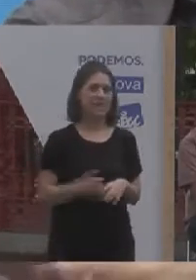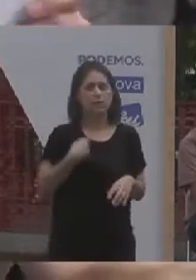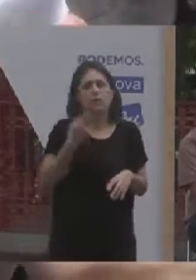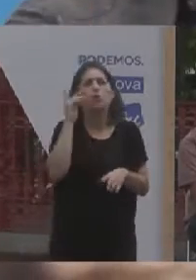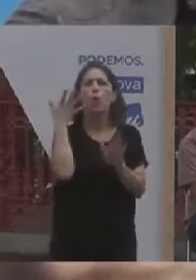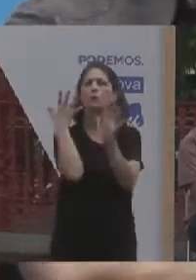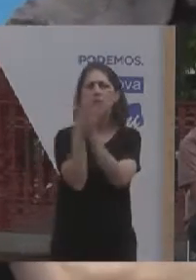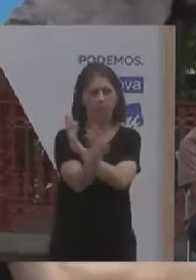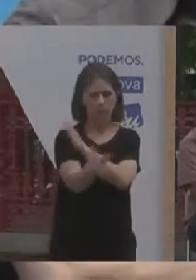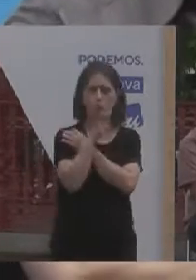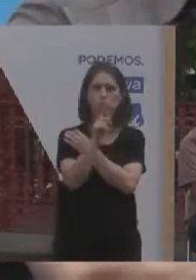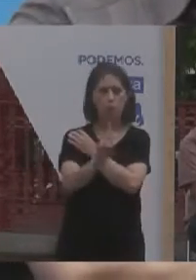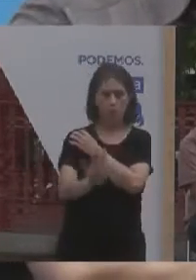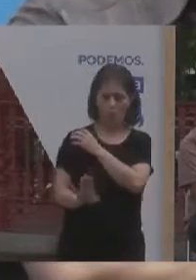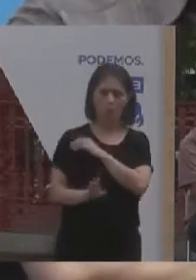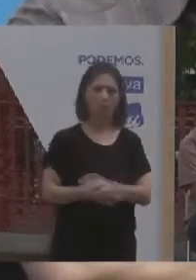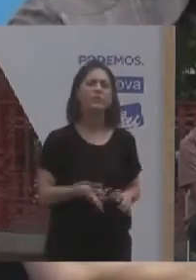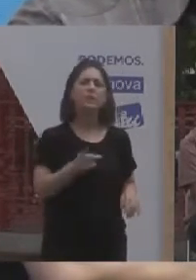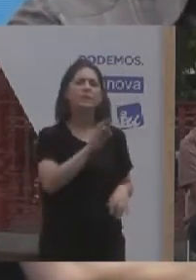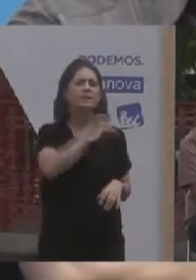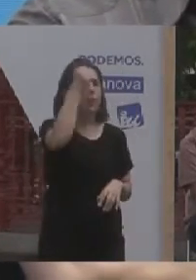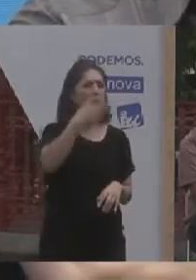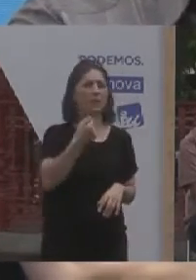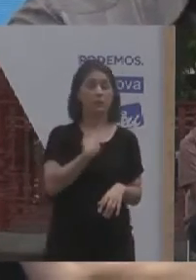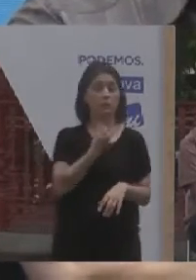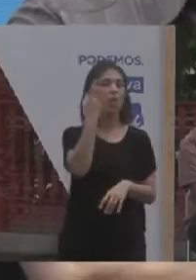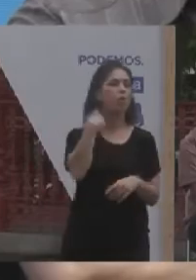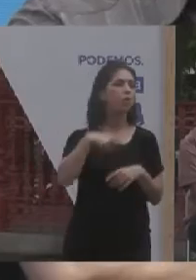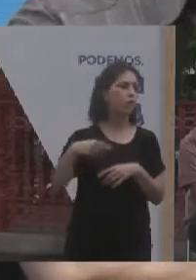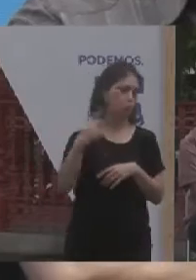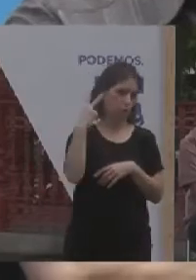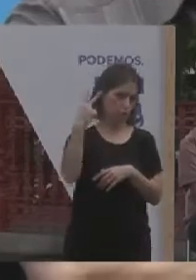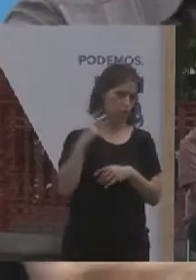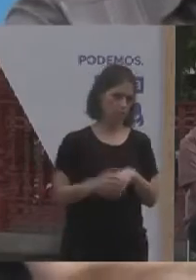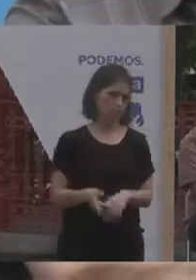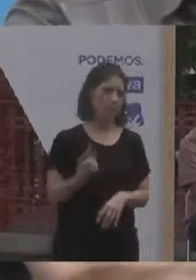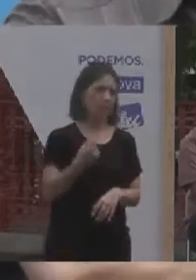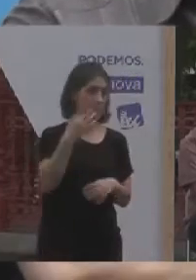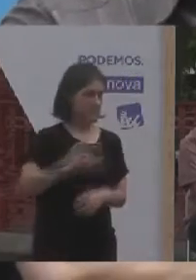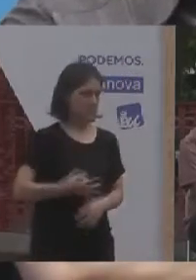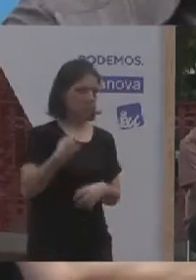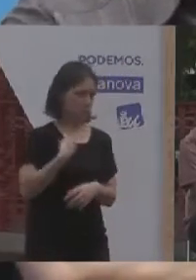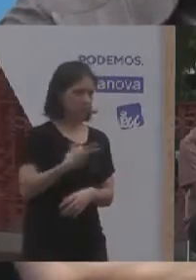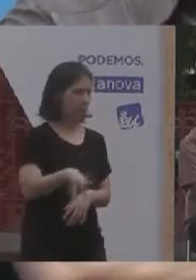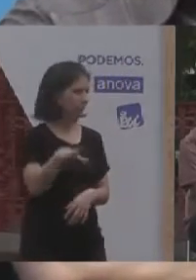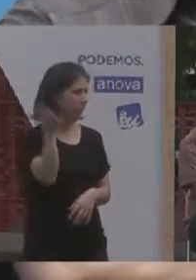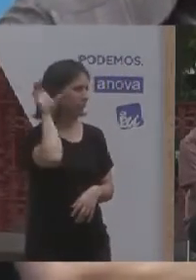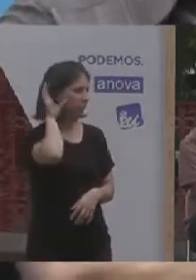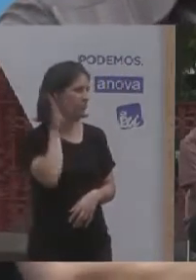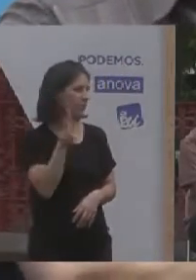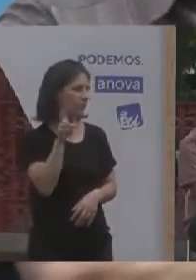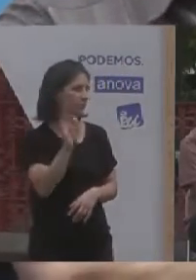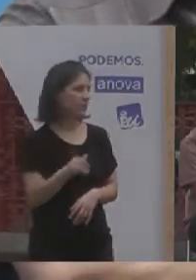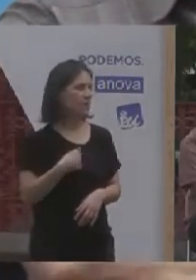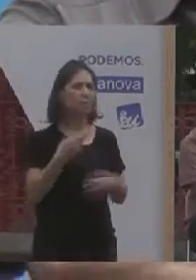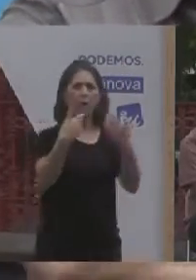definicións. E para o señor Baltar, un par de recados que seguro que aquí lle chegan. Seguro que é un